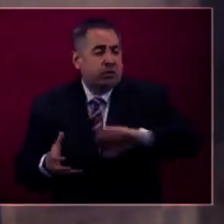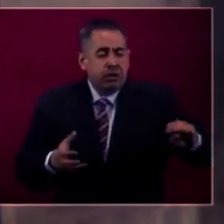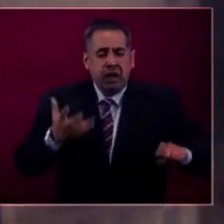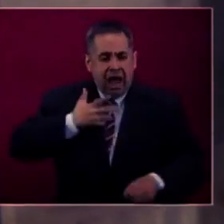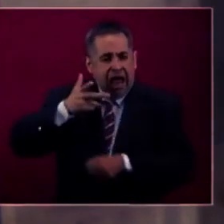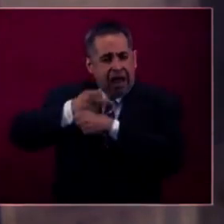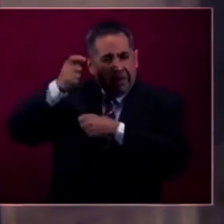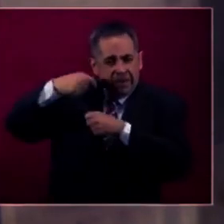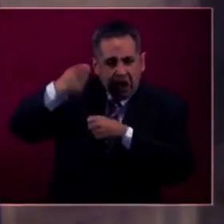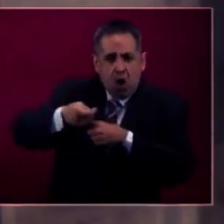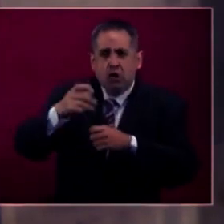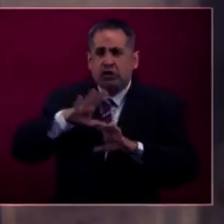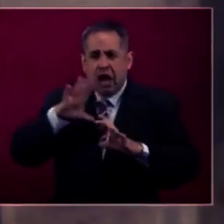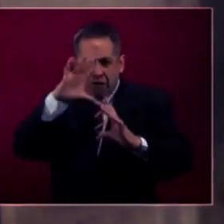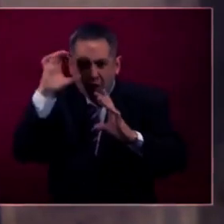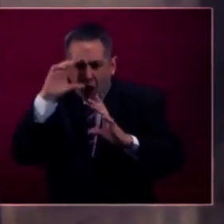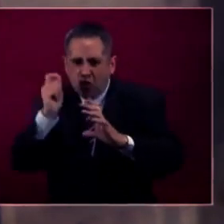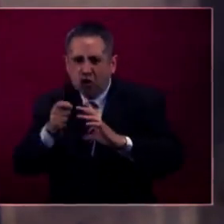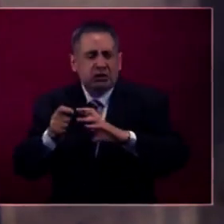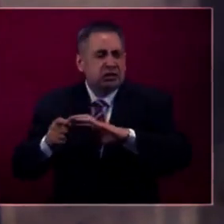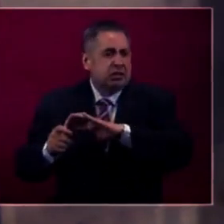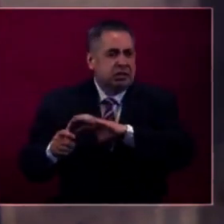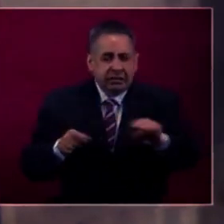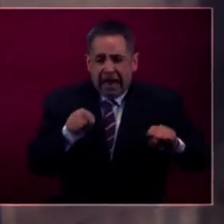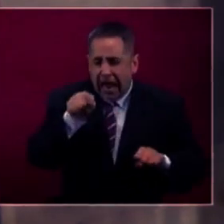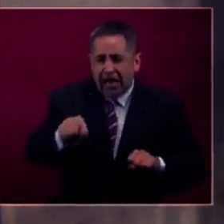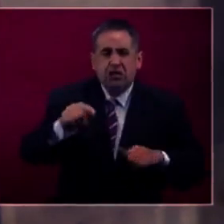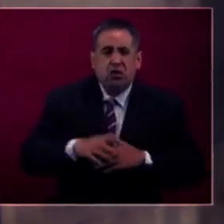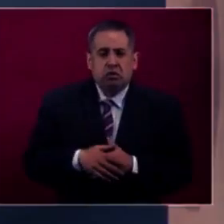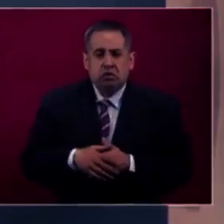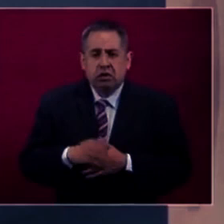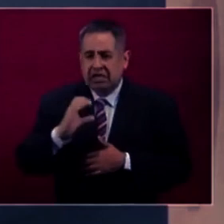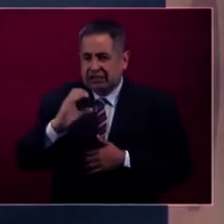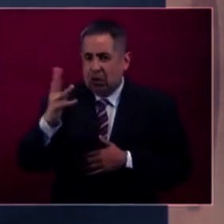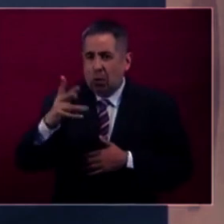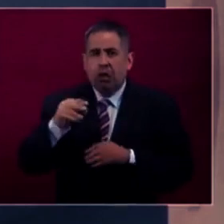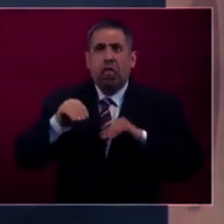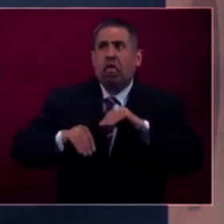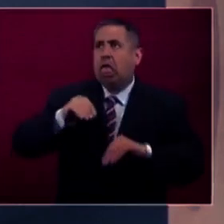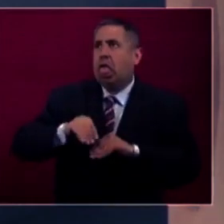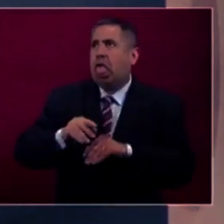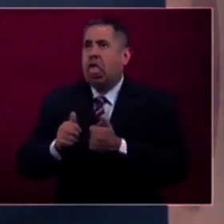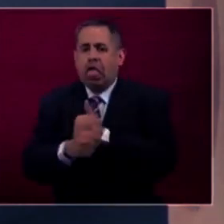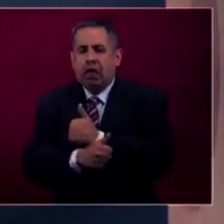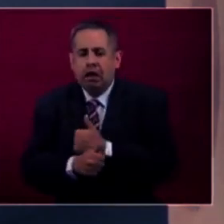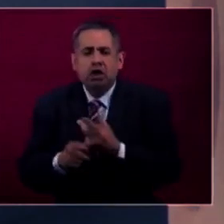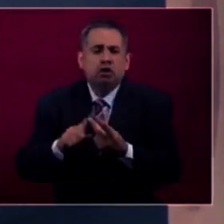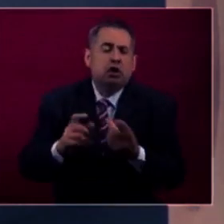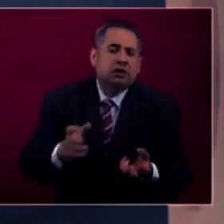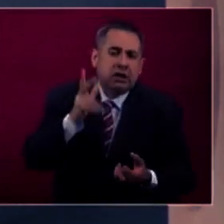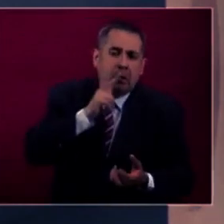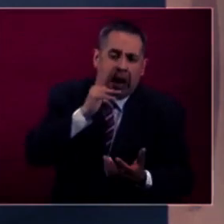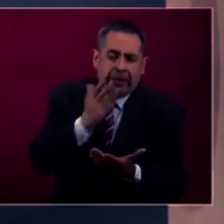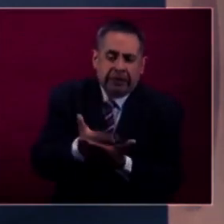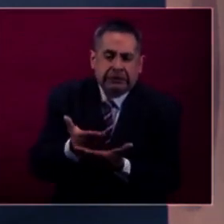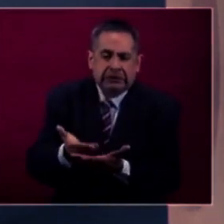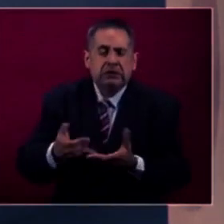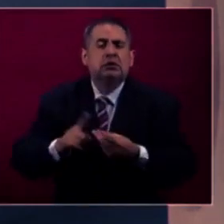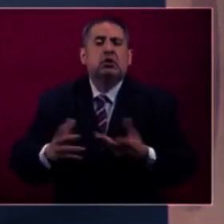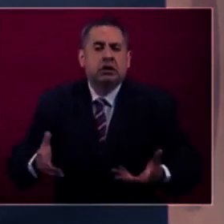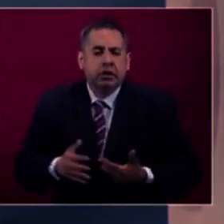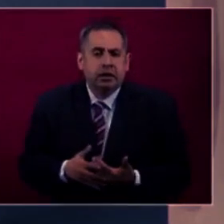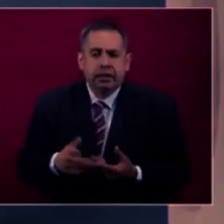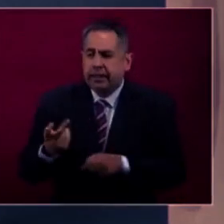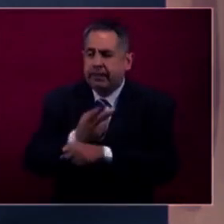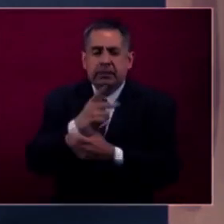videos, hubo fotografías, operaron el C4. ¿Dónde están todas esas pruebas?